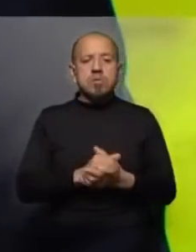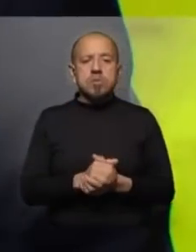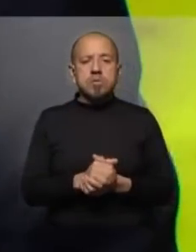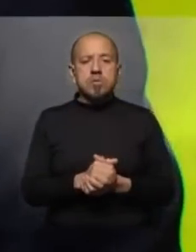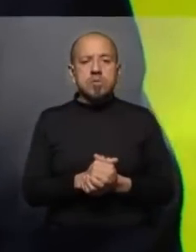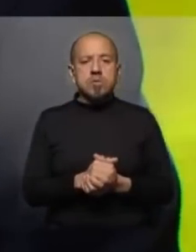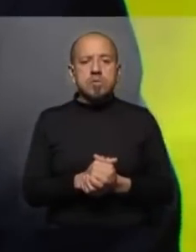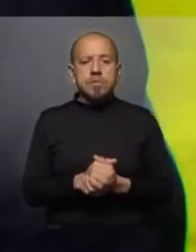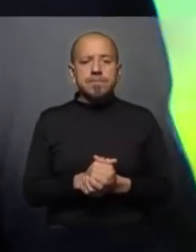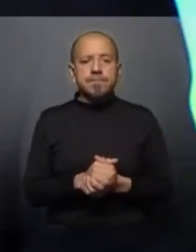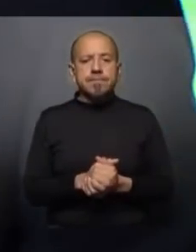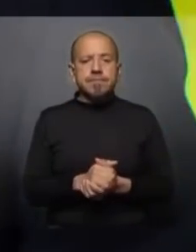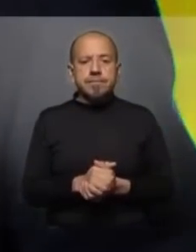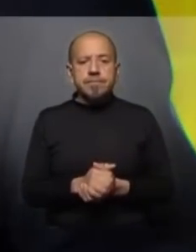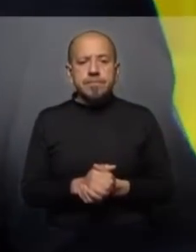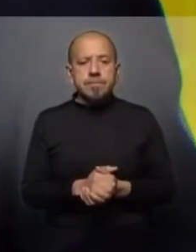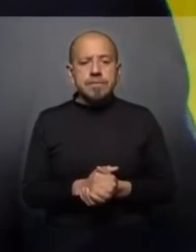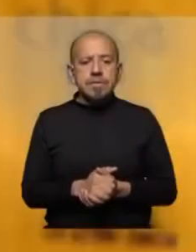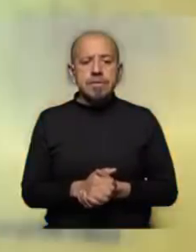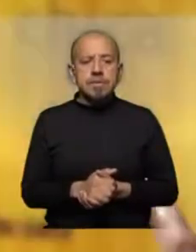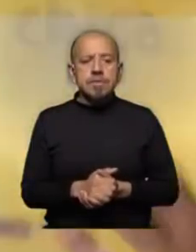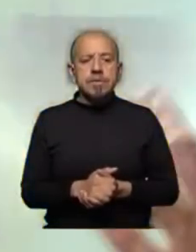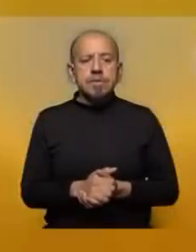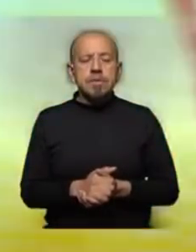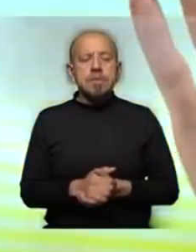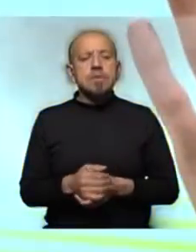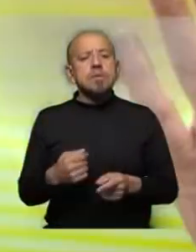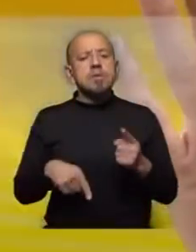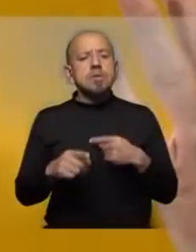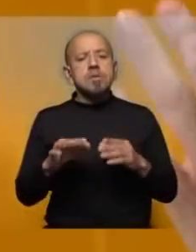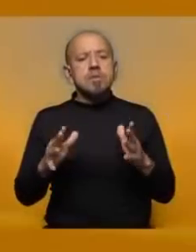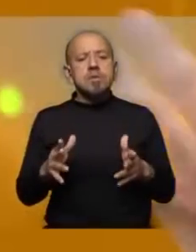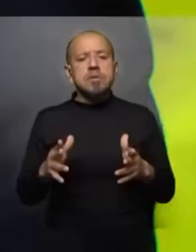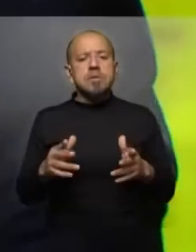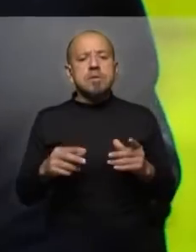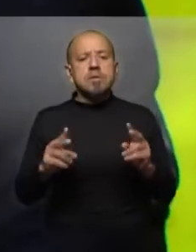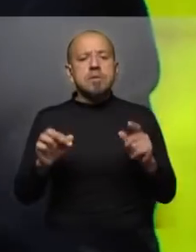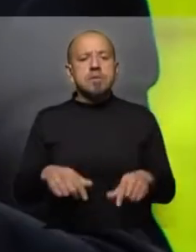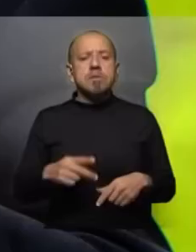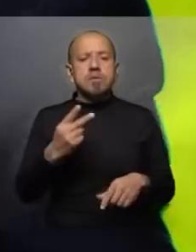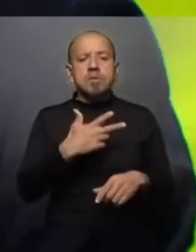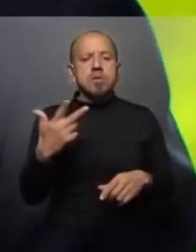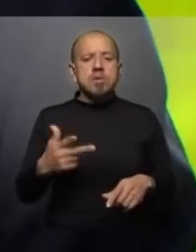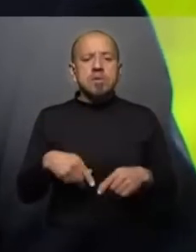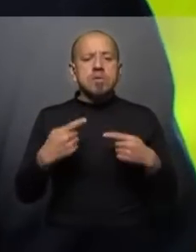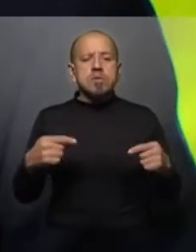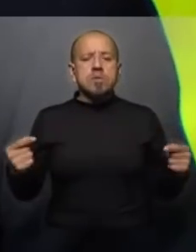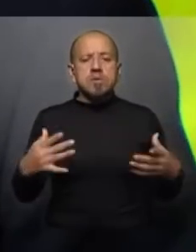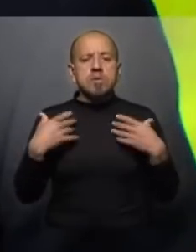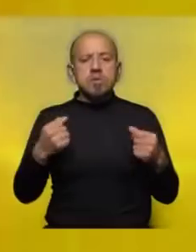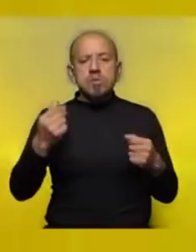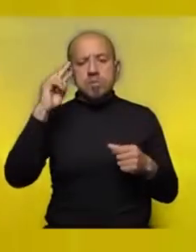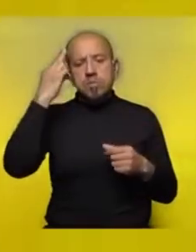15 segundos con una sonrisa o un respiro en que a modo de titular en qué dos o tres cosas dirías que estamos bien en salud en